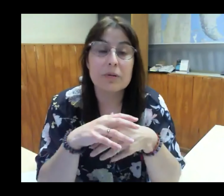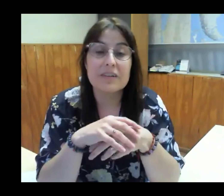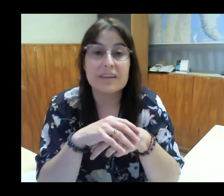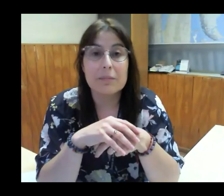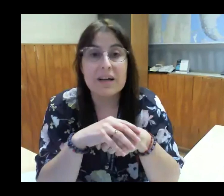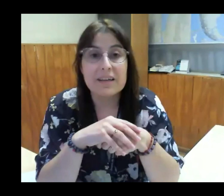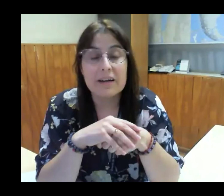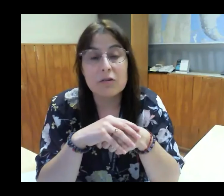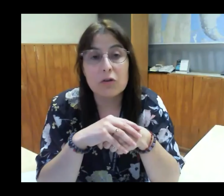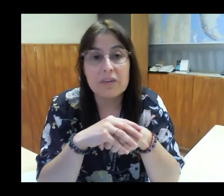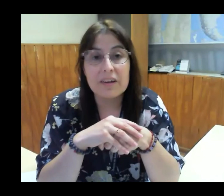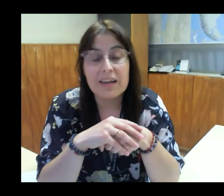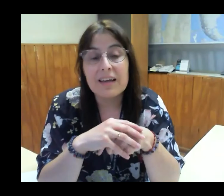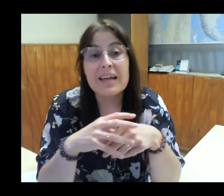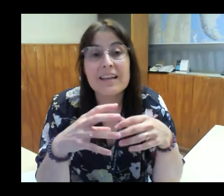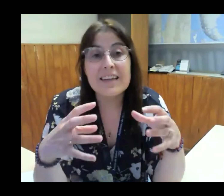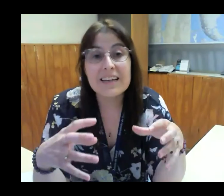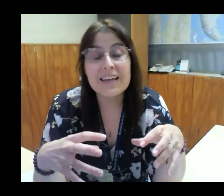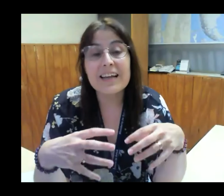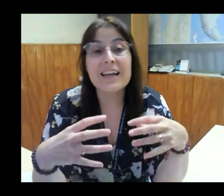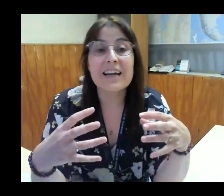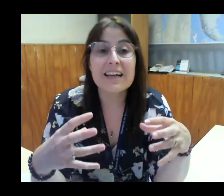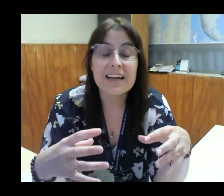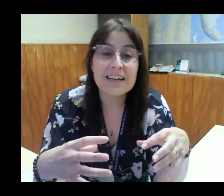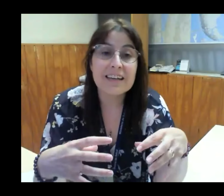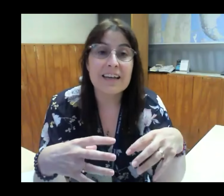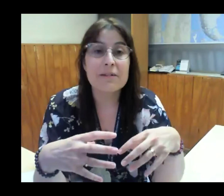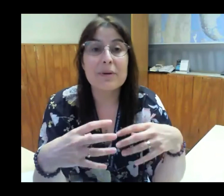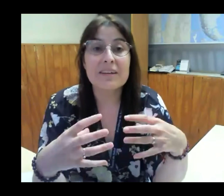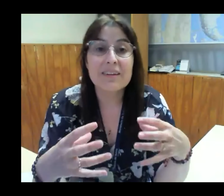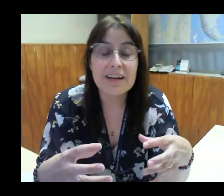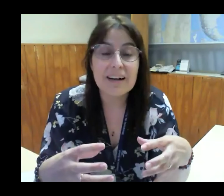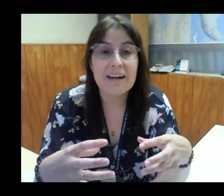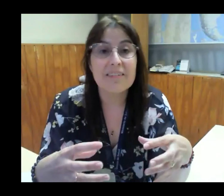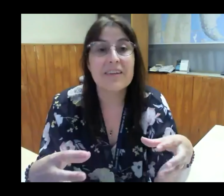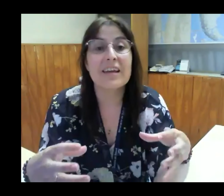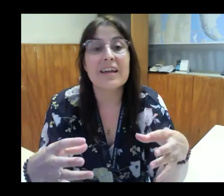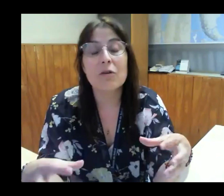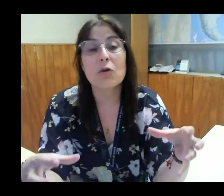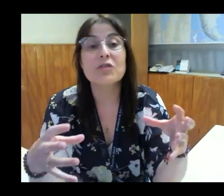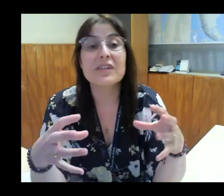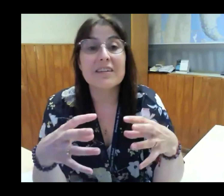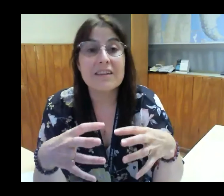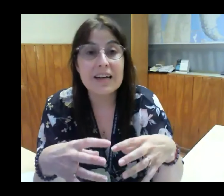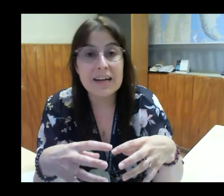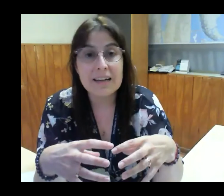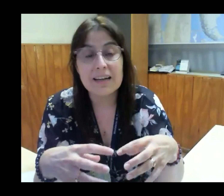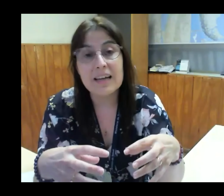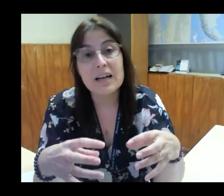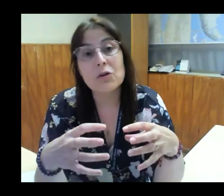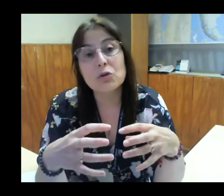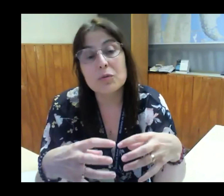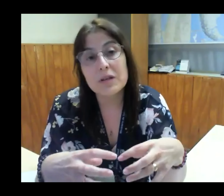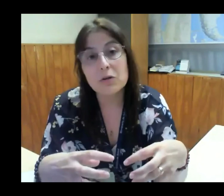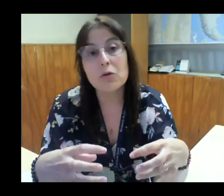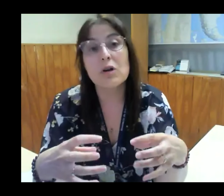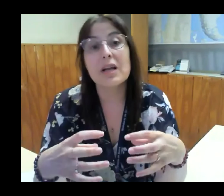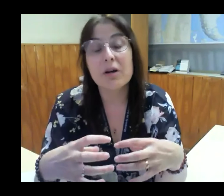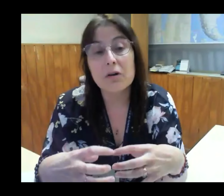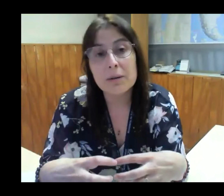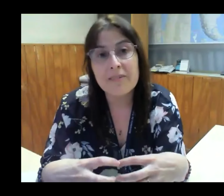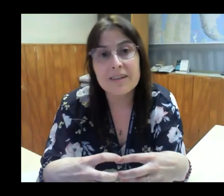que nos presenta Mike, donde tiene la gran ventaja de concentrar el